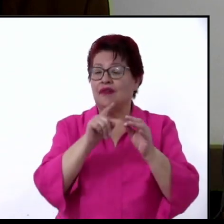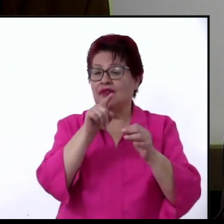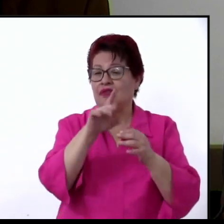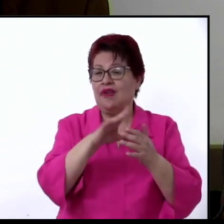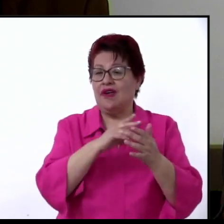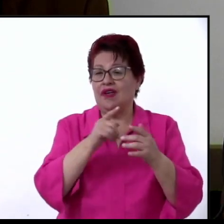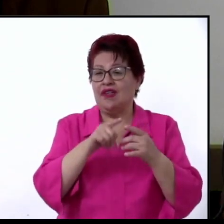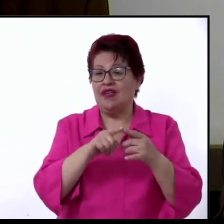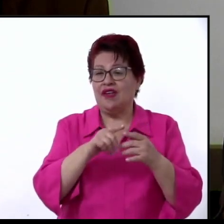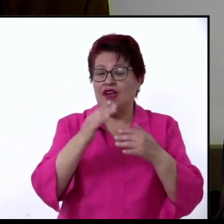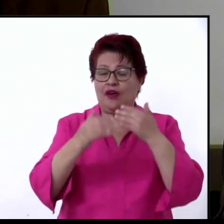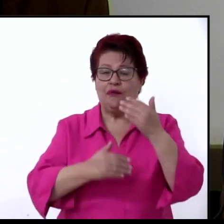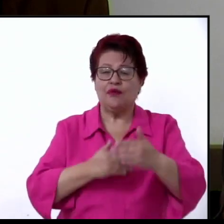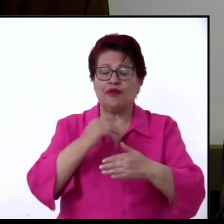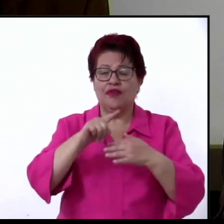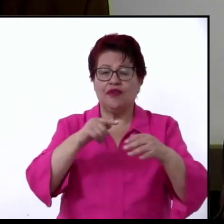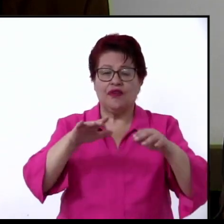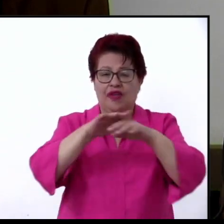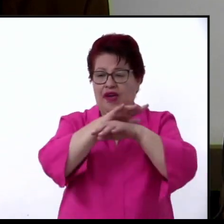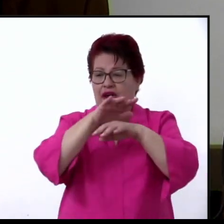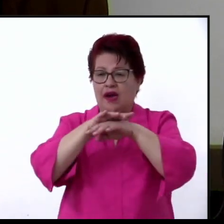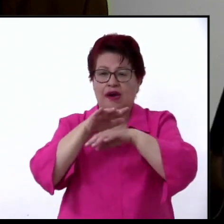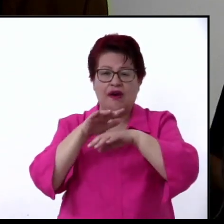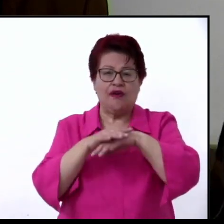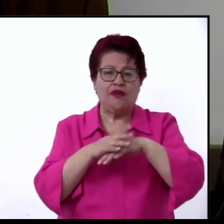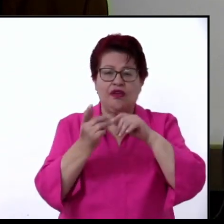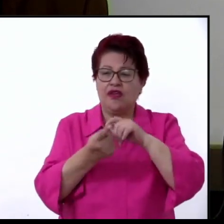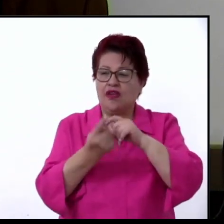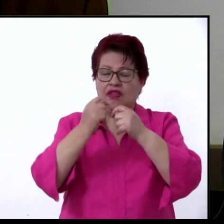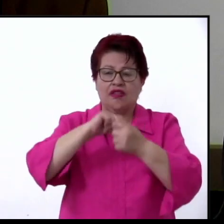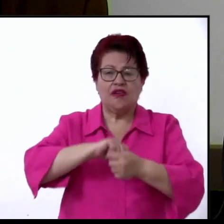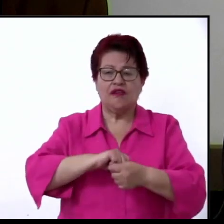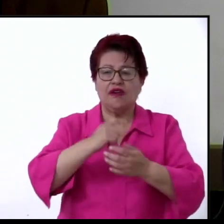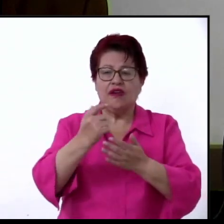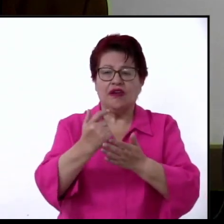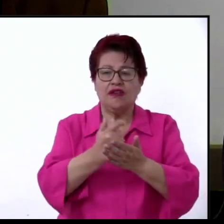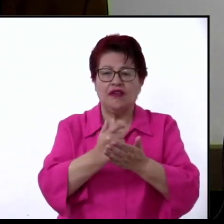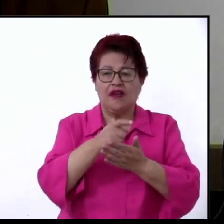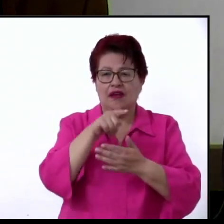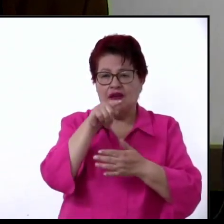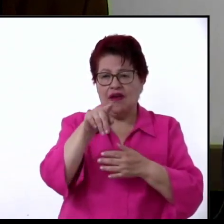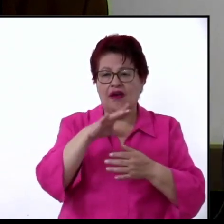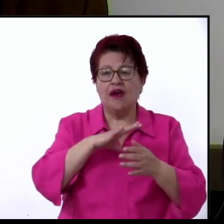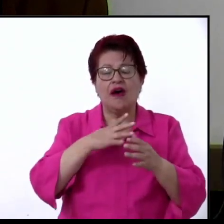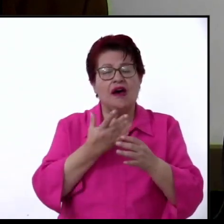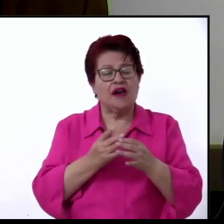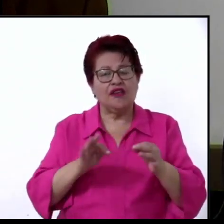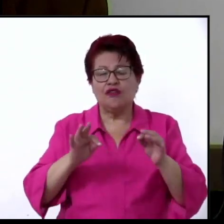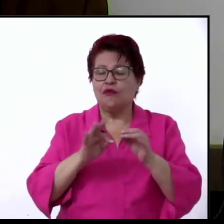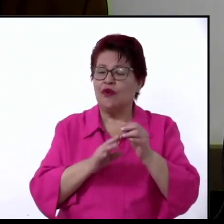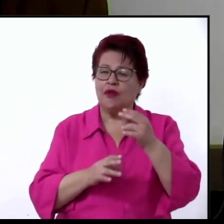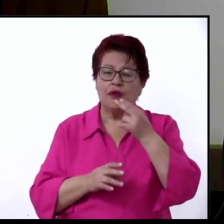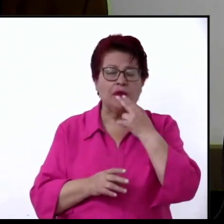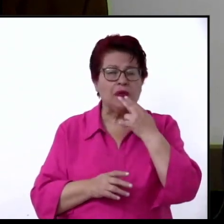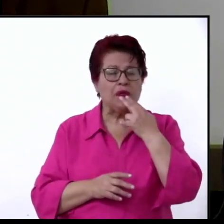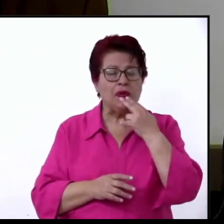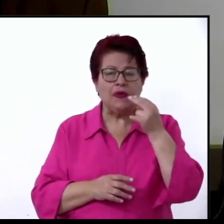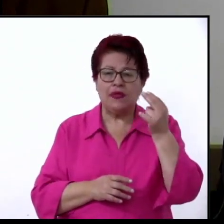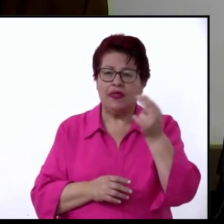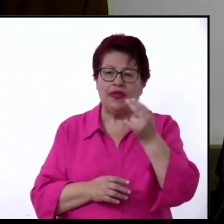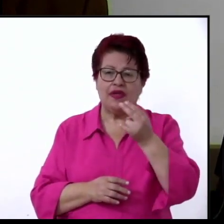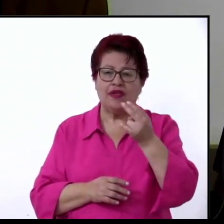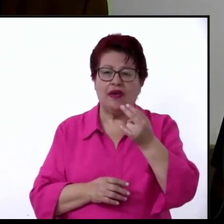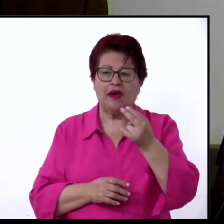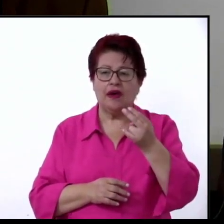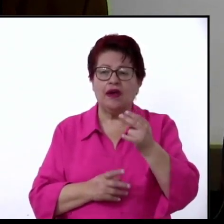con procesos de cambio, procesos de transformación, y el salario ahí juega un papel fundamental, y es lo